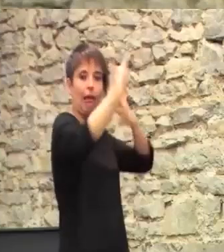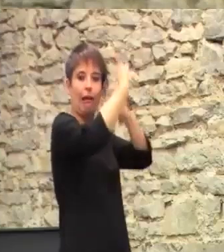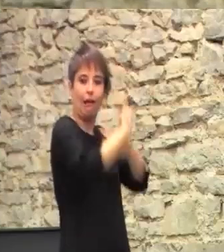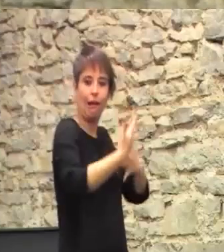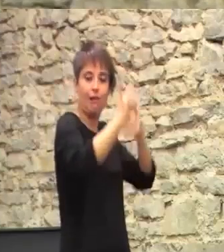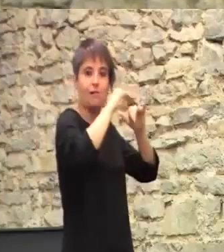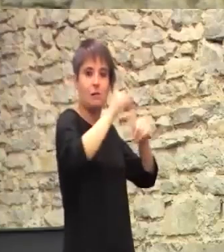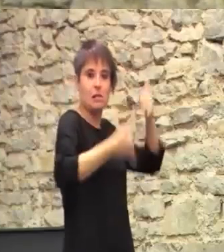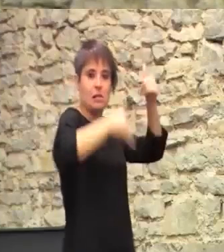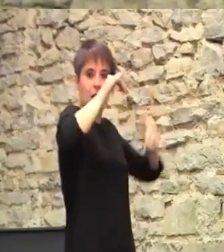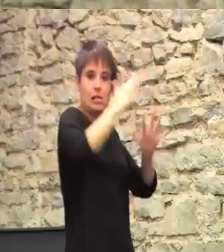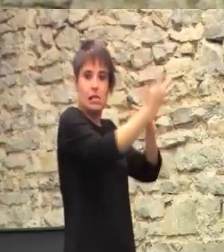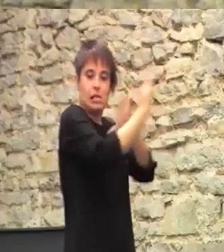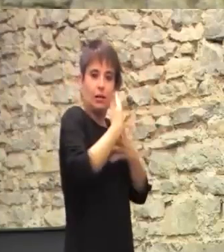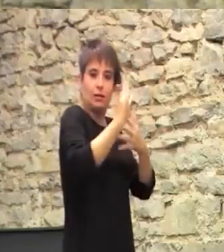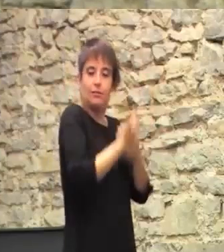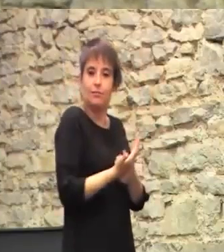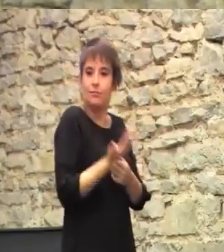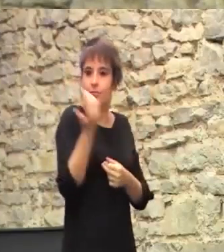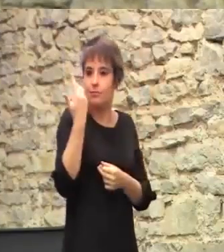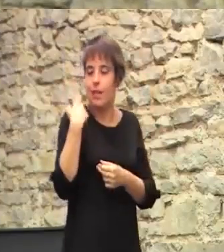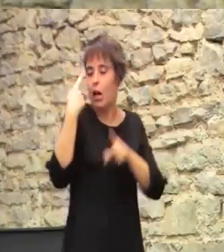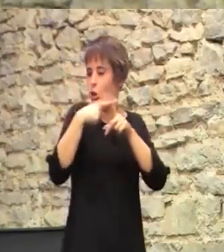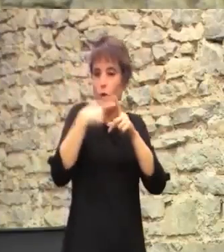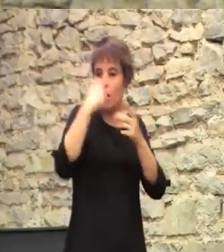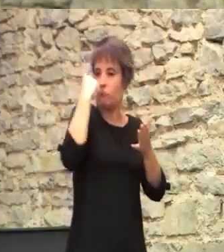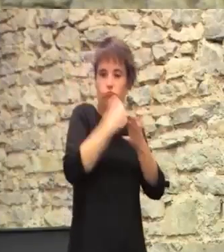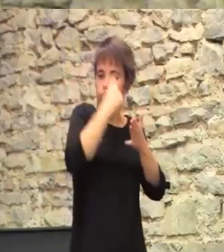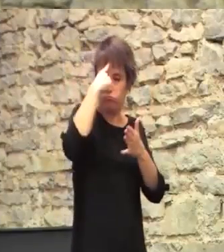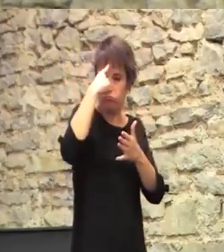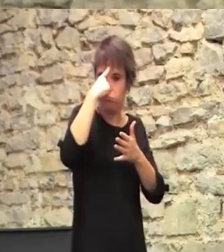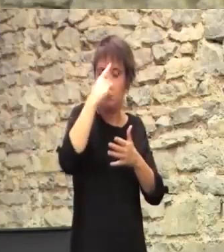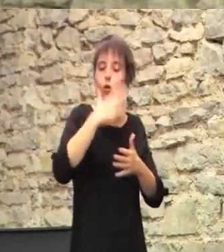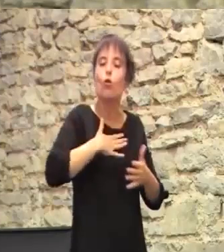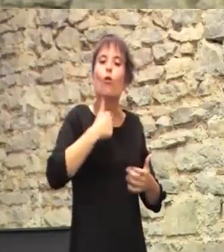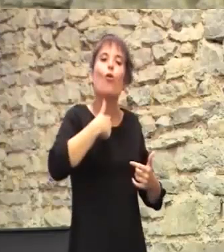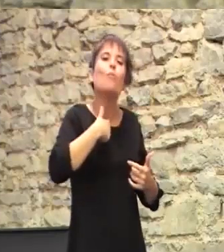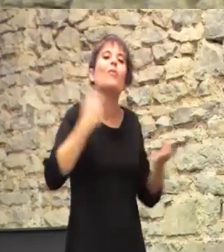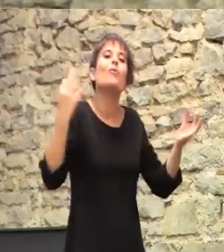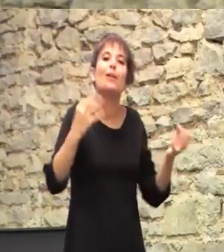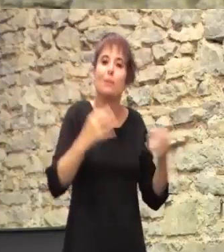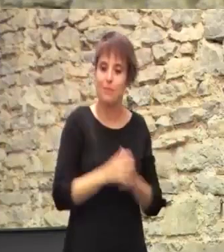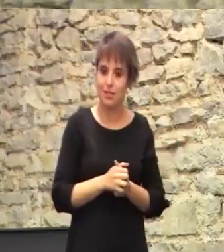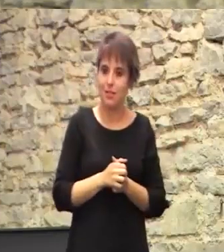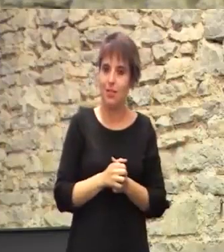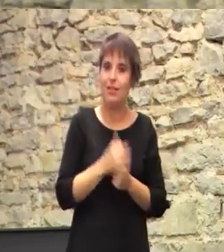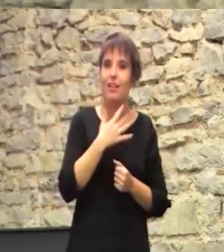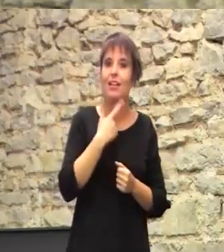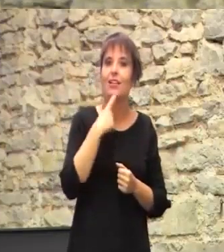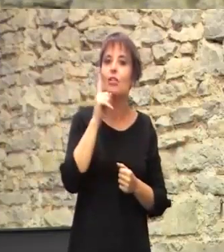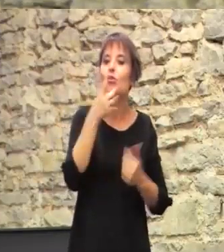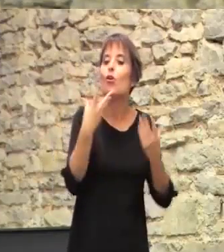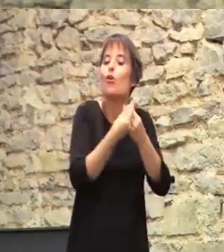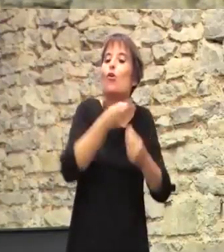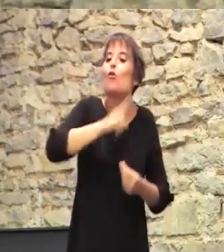insisto atraso grueso no porque ya lo tengo bastante claro pero qué pasa conmigo y no qué pasa conmigo